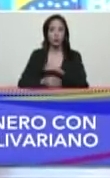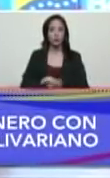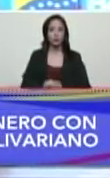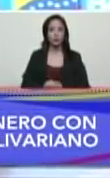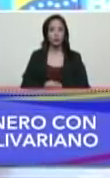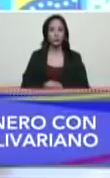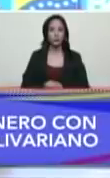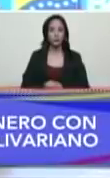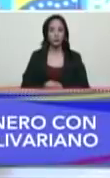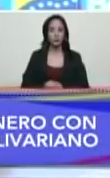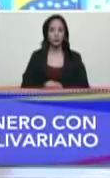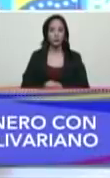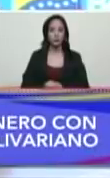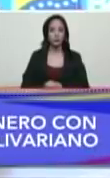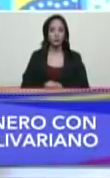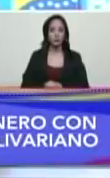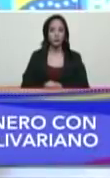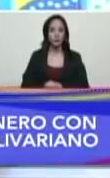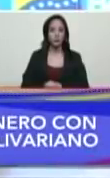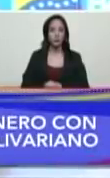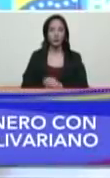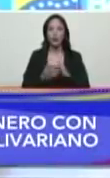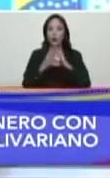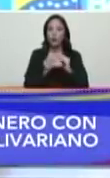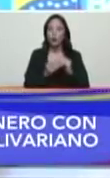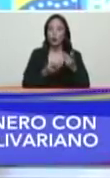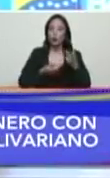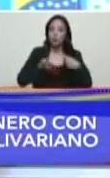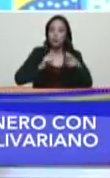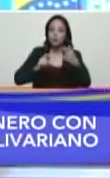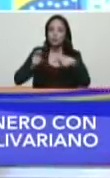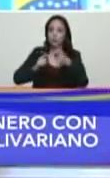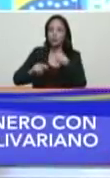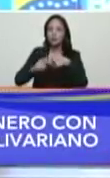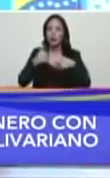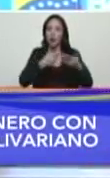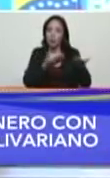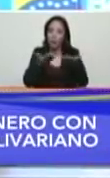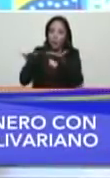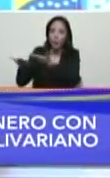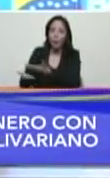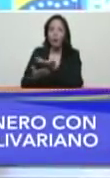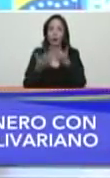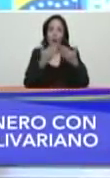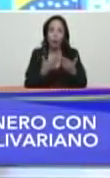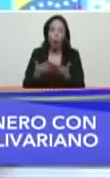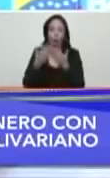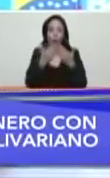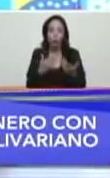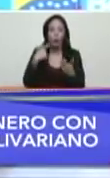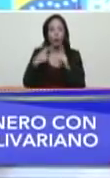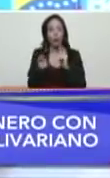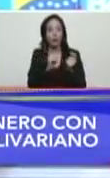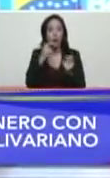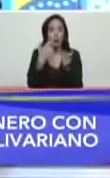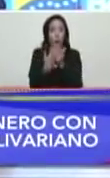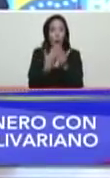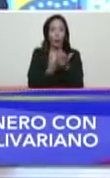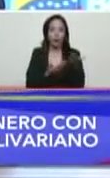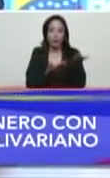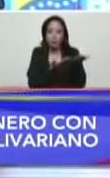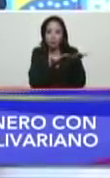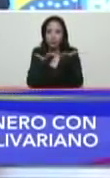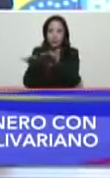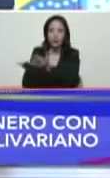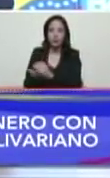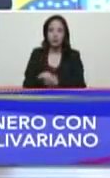gobernadoras, debe hacerse jornada de estudio, consulta, debate y propuesta.